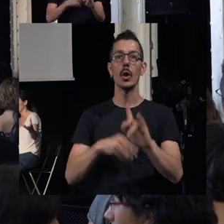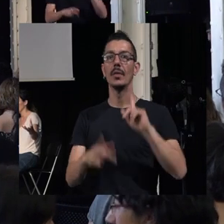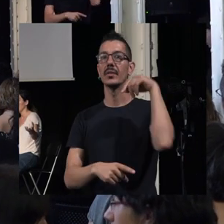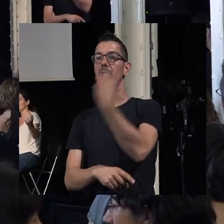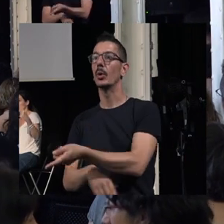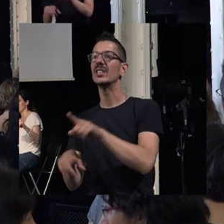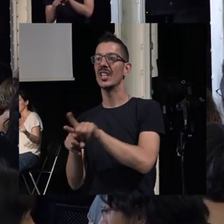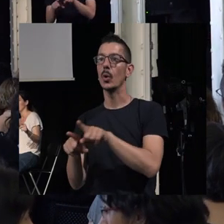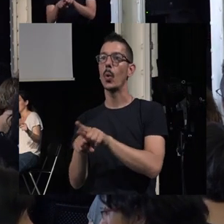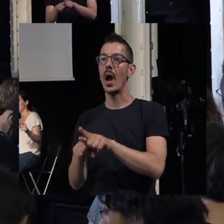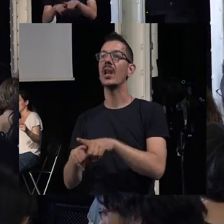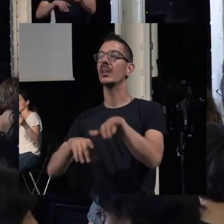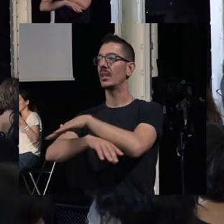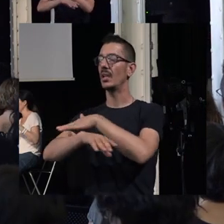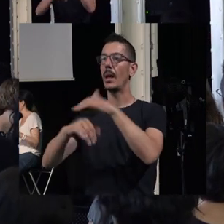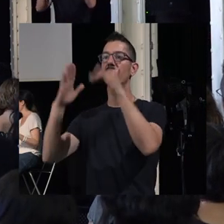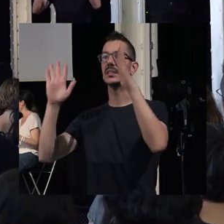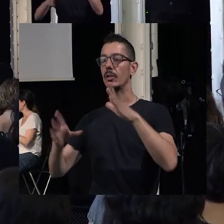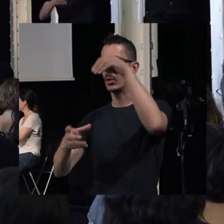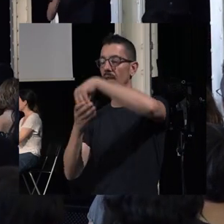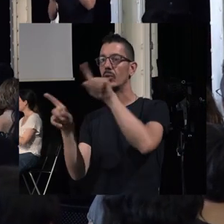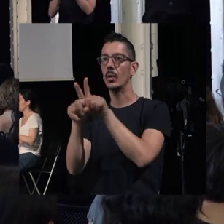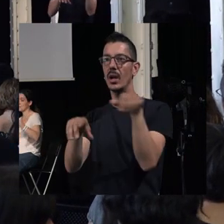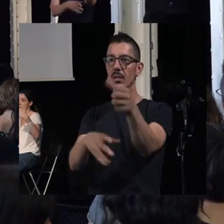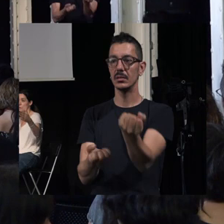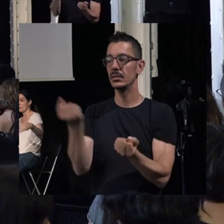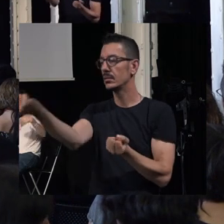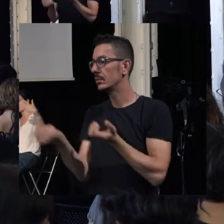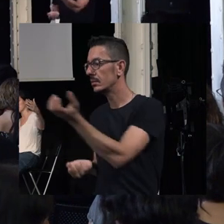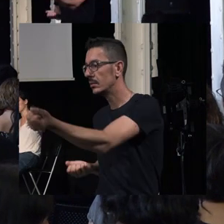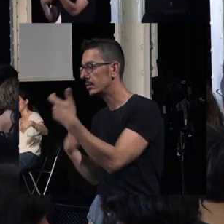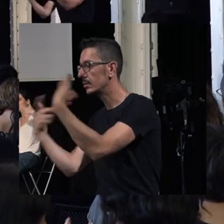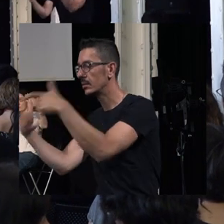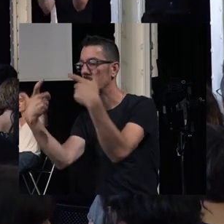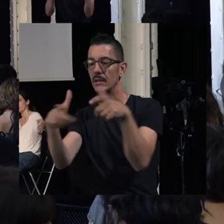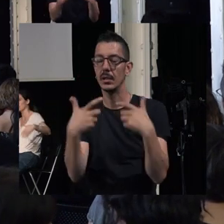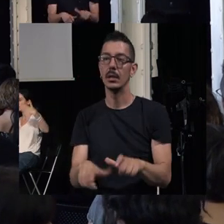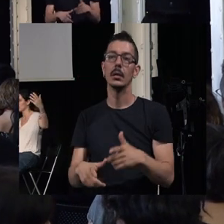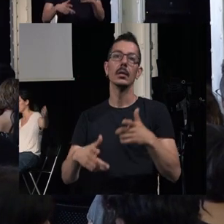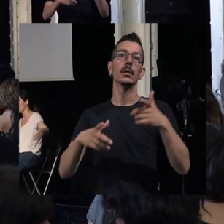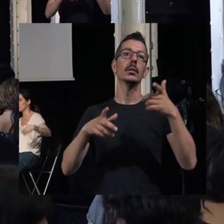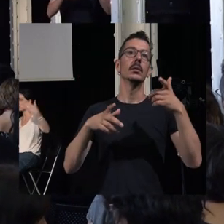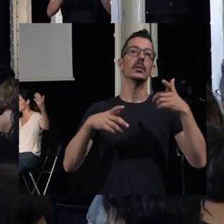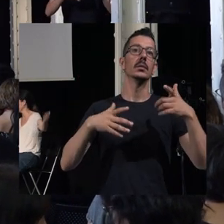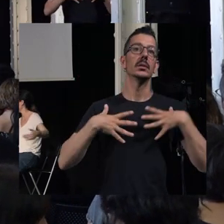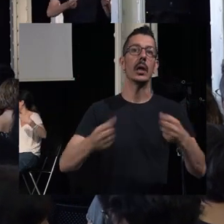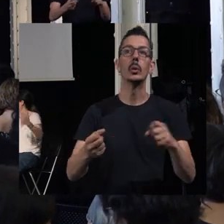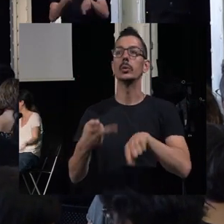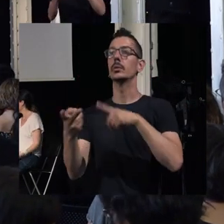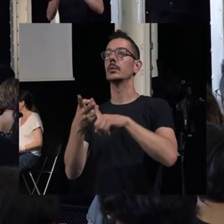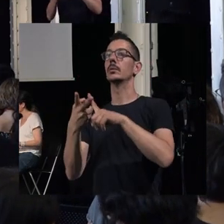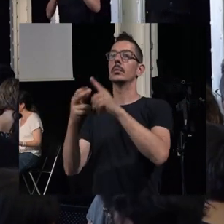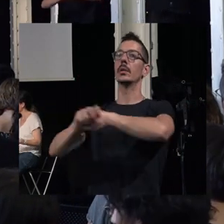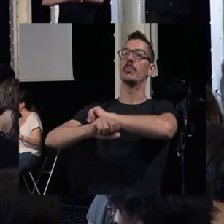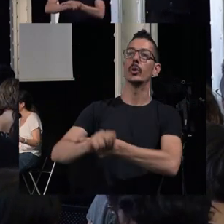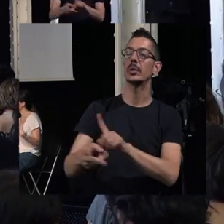está segmentada. No solo por identidades, sino también por temas, ¿no? Antes comentabas que si urbanismo, que si salud, que si cultura, que si deportes, que si tal,